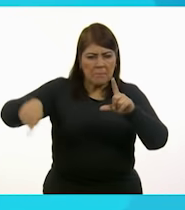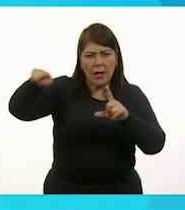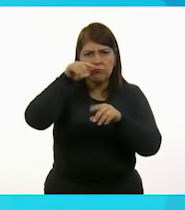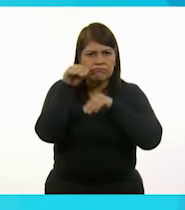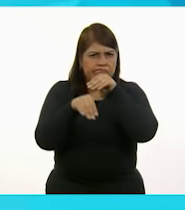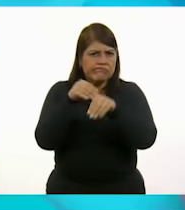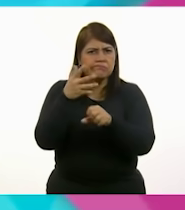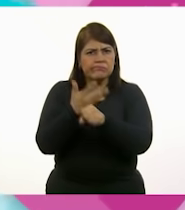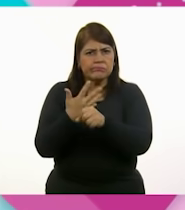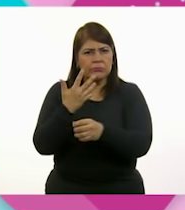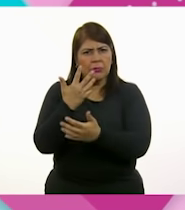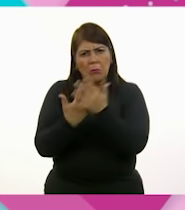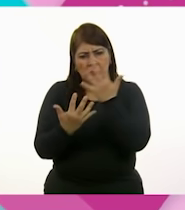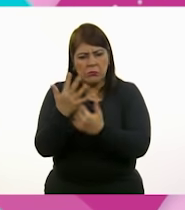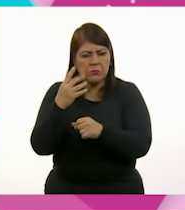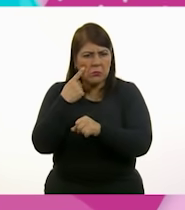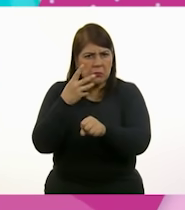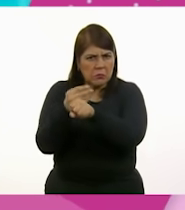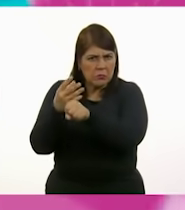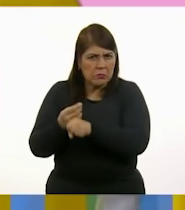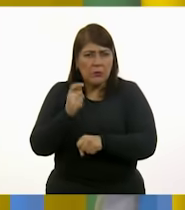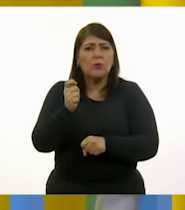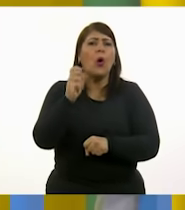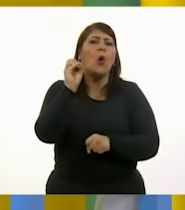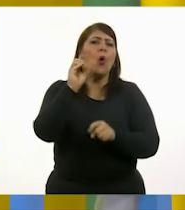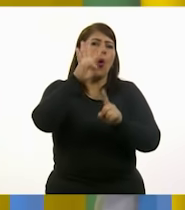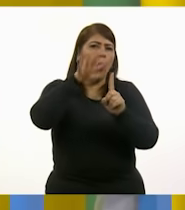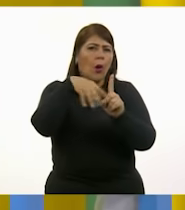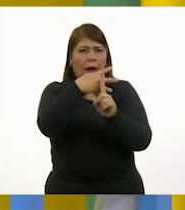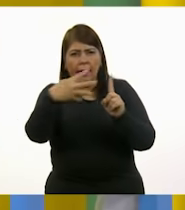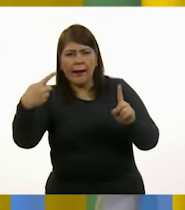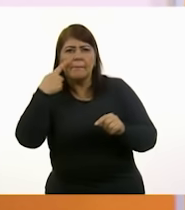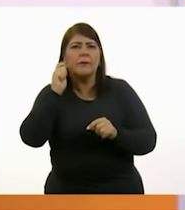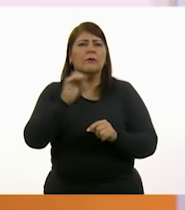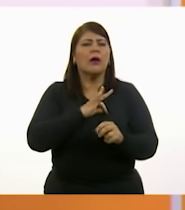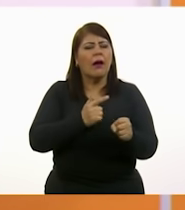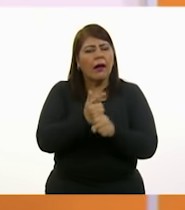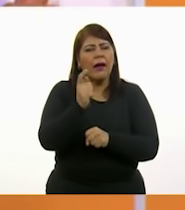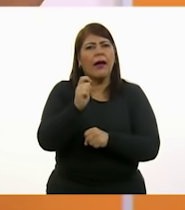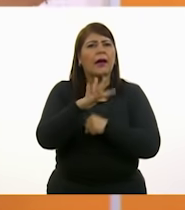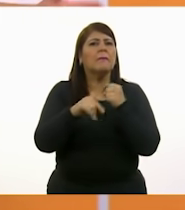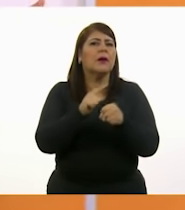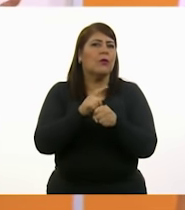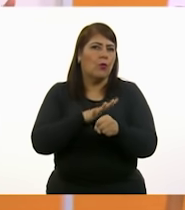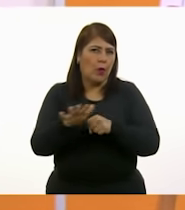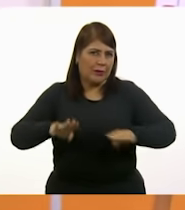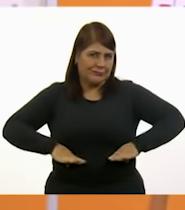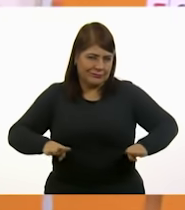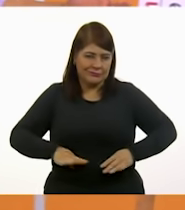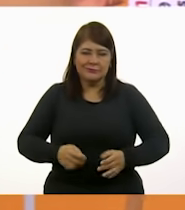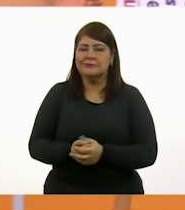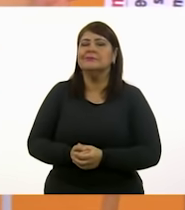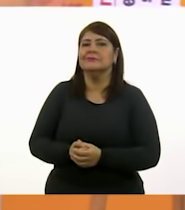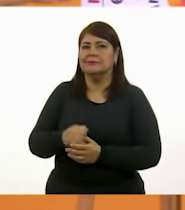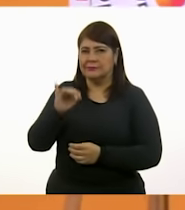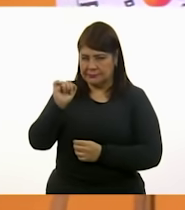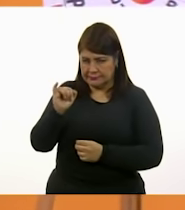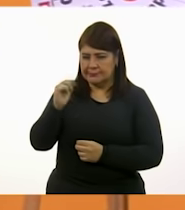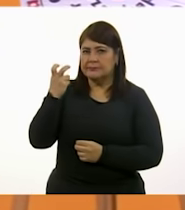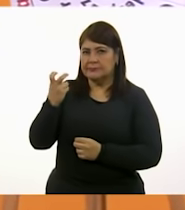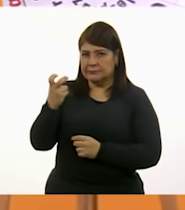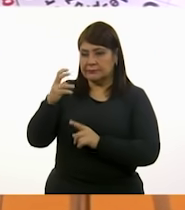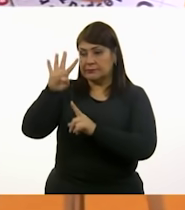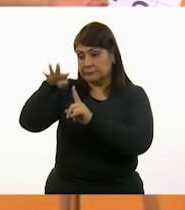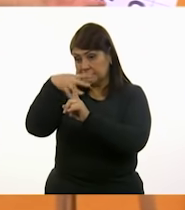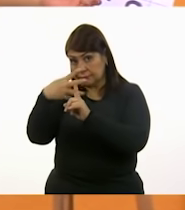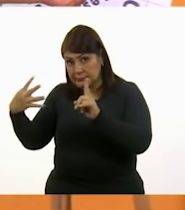O una tabla con espacio para ir poniendo los animales que vayamos descubriendo Así es, la tabla o la ruleta nos van a ayudar a